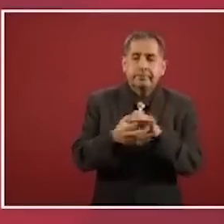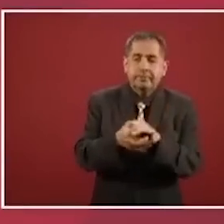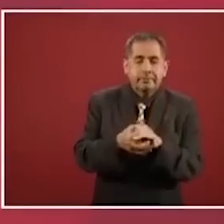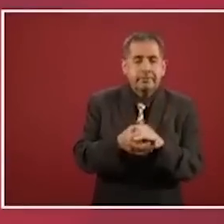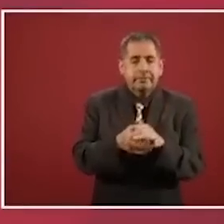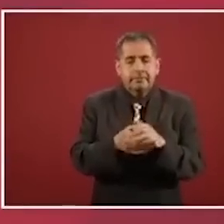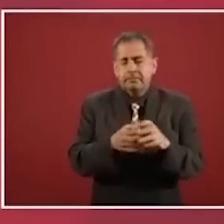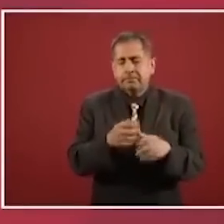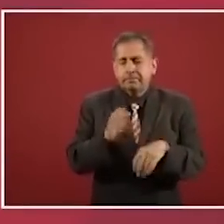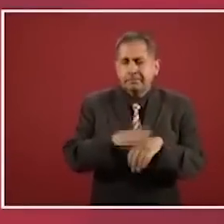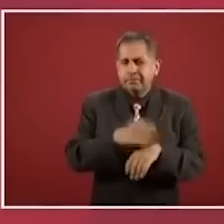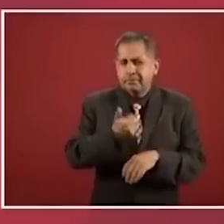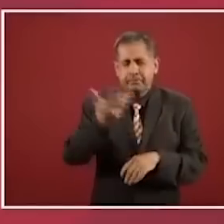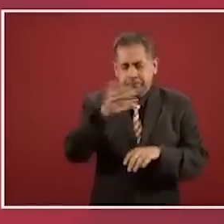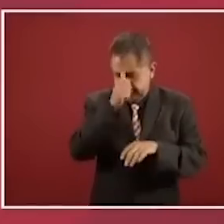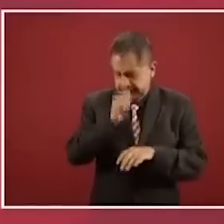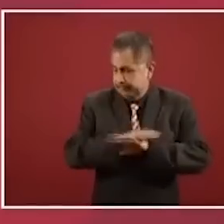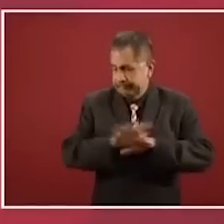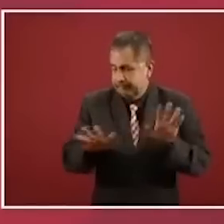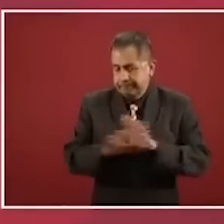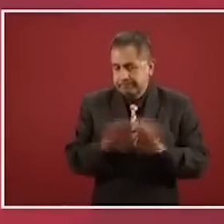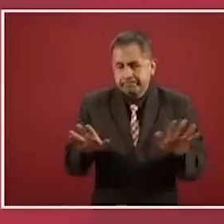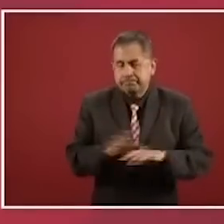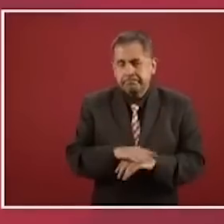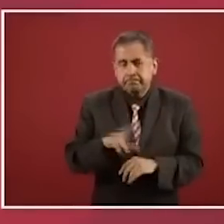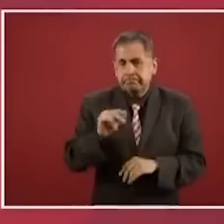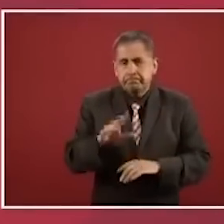que cuestan mucho,